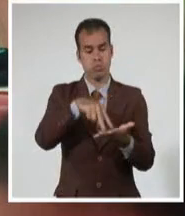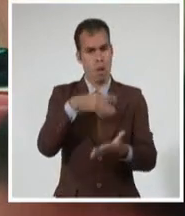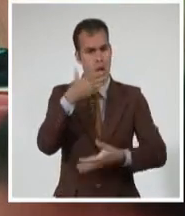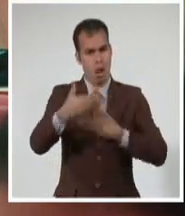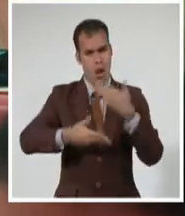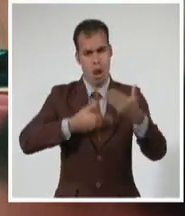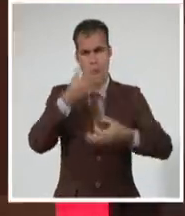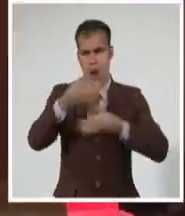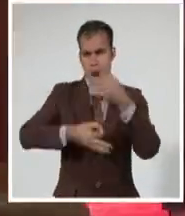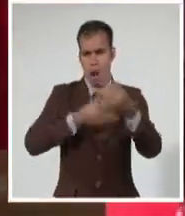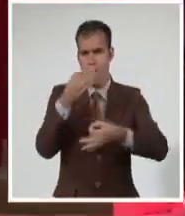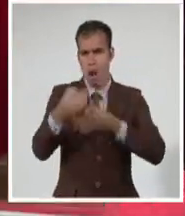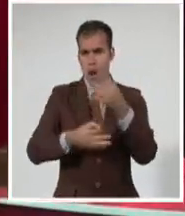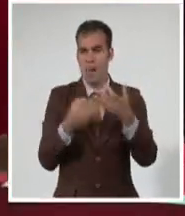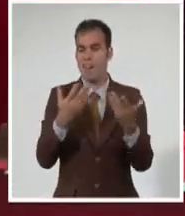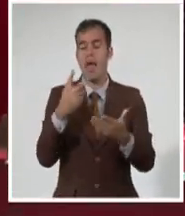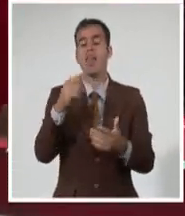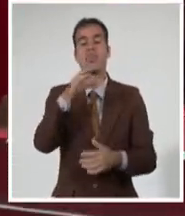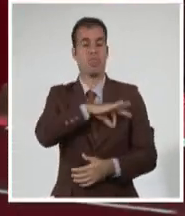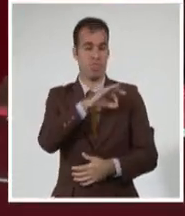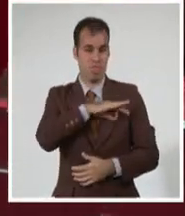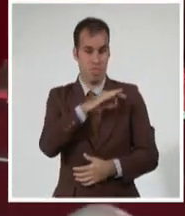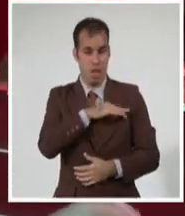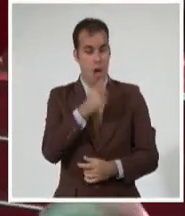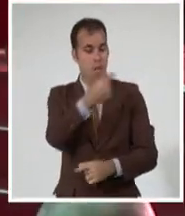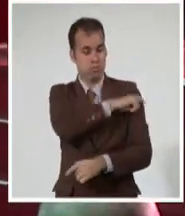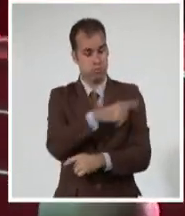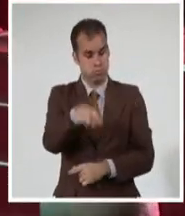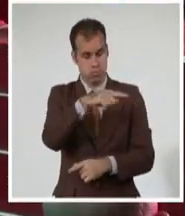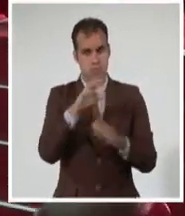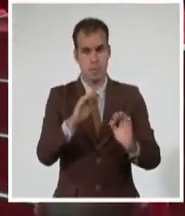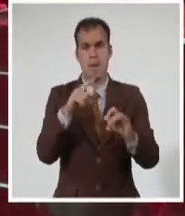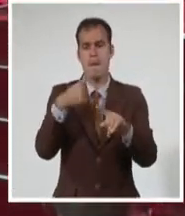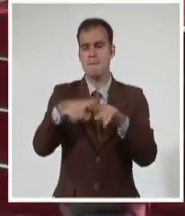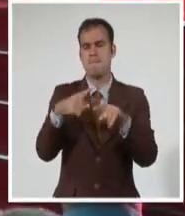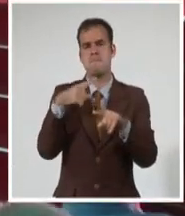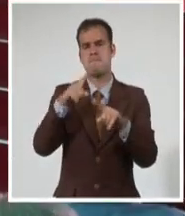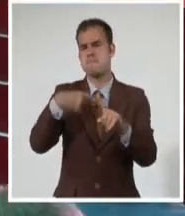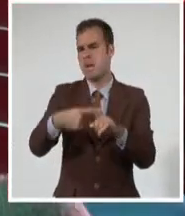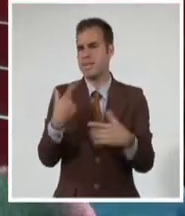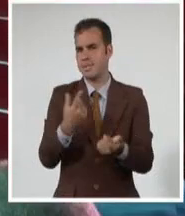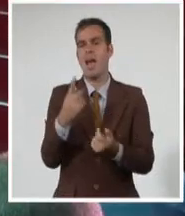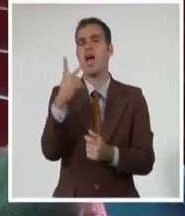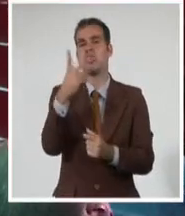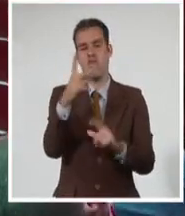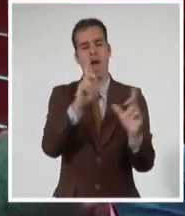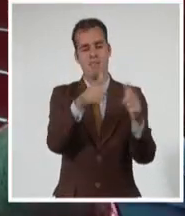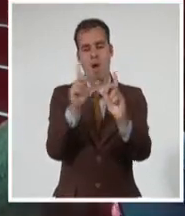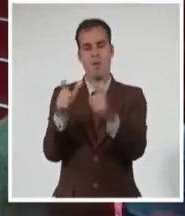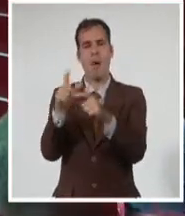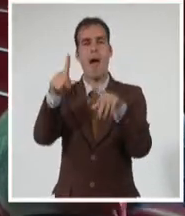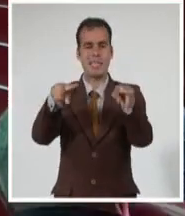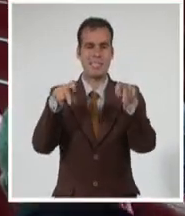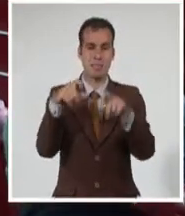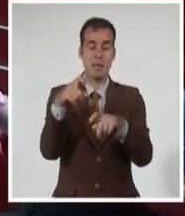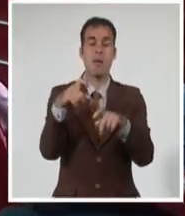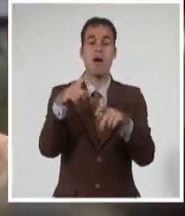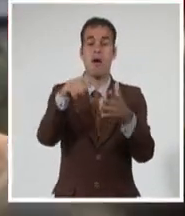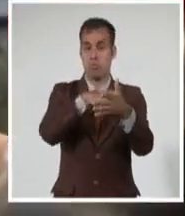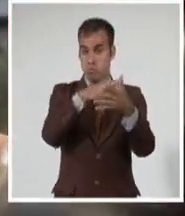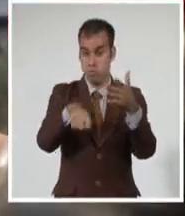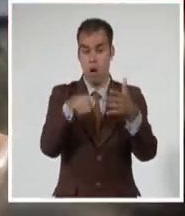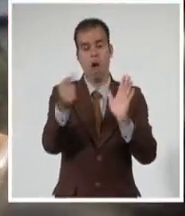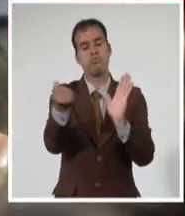delegados a sus electores y dos periodos de sesiones de la Asamblea Nacional del Poder Popular, donde se aprobaron importantes leyes y